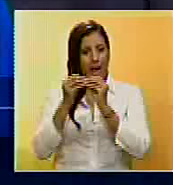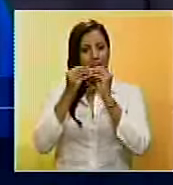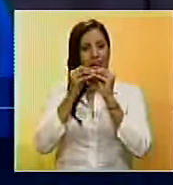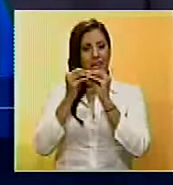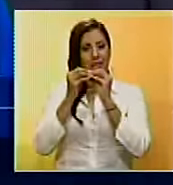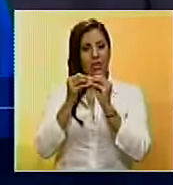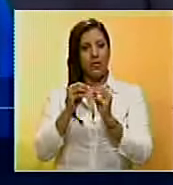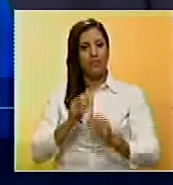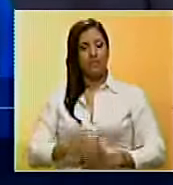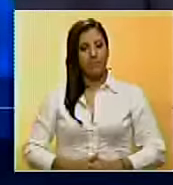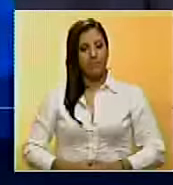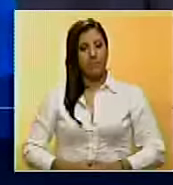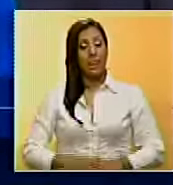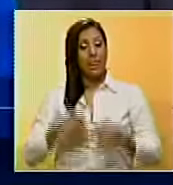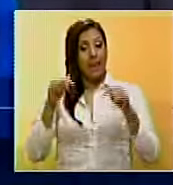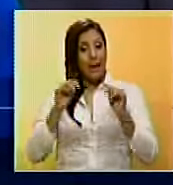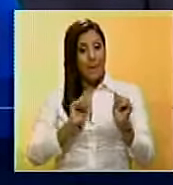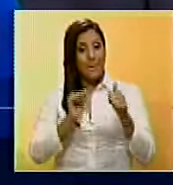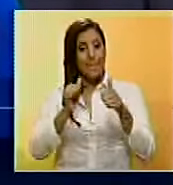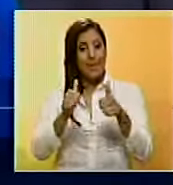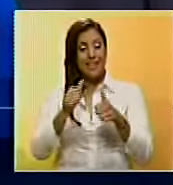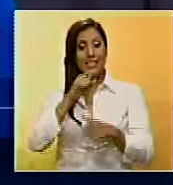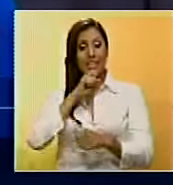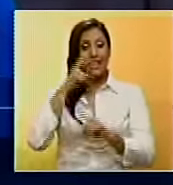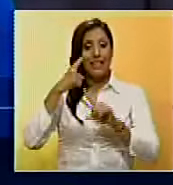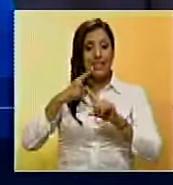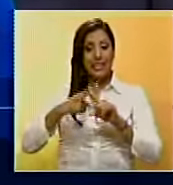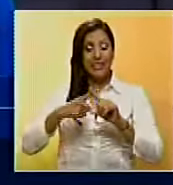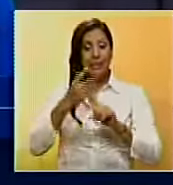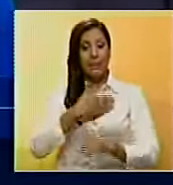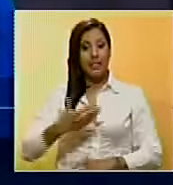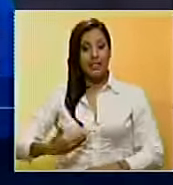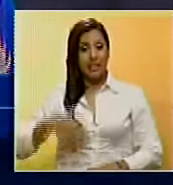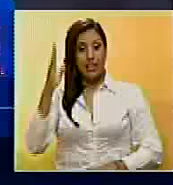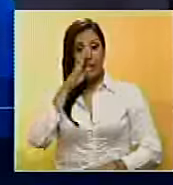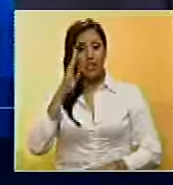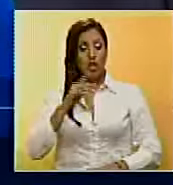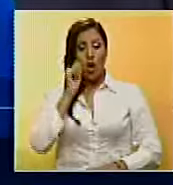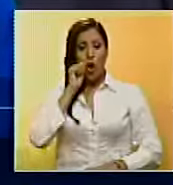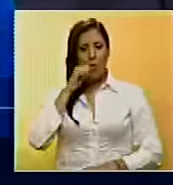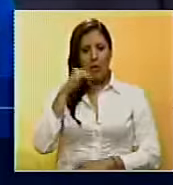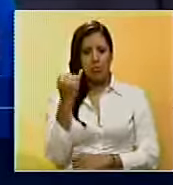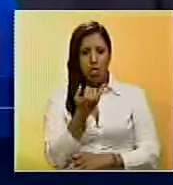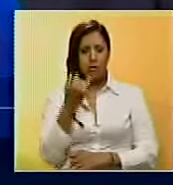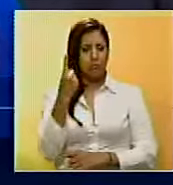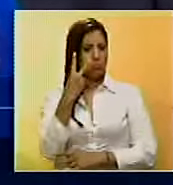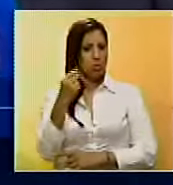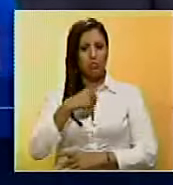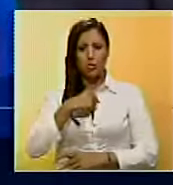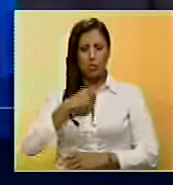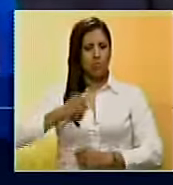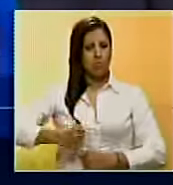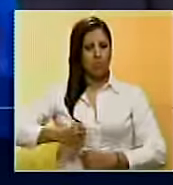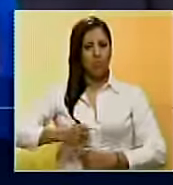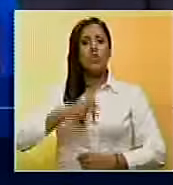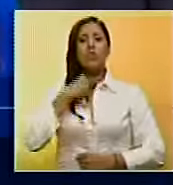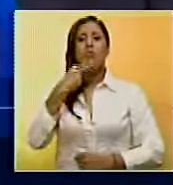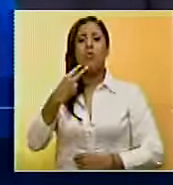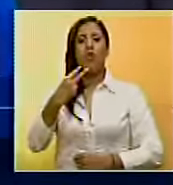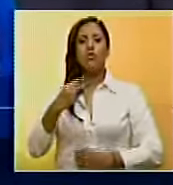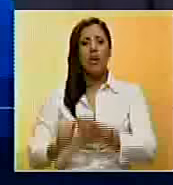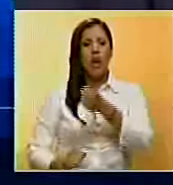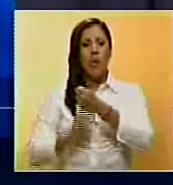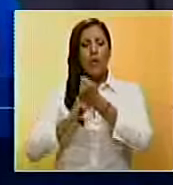restauración conservadora. Acaba de declararlo el expresidente Lula. Él no se va a doblegar y no se va a rendir. Y su voz es la voz